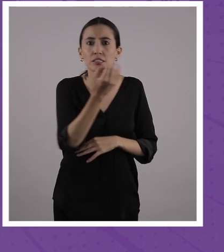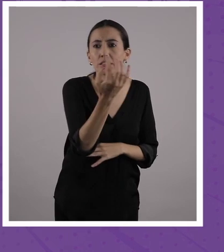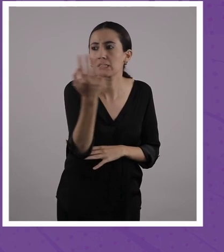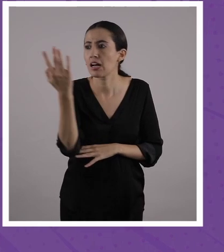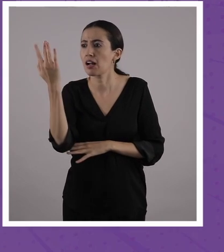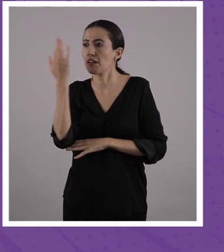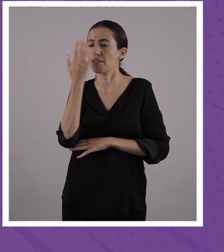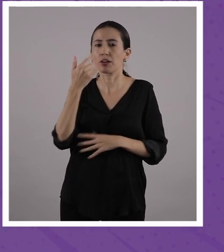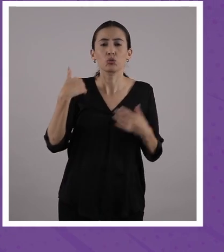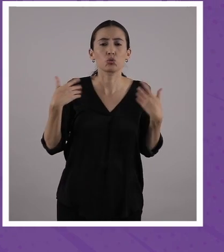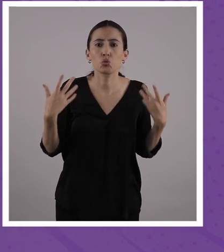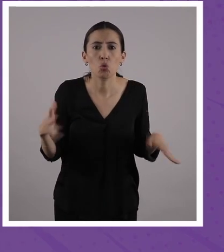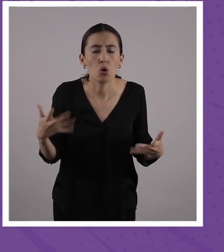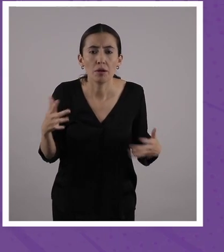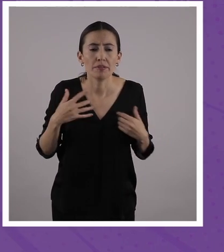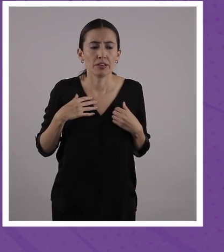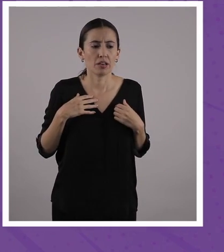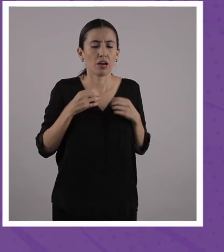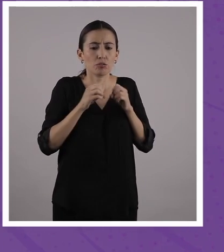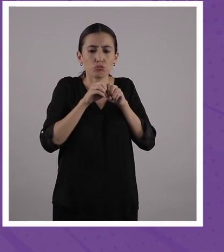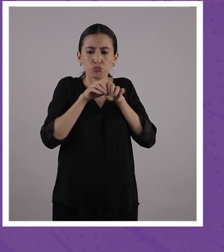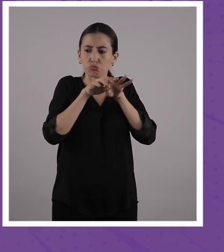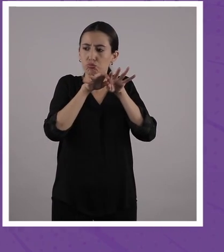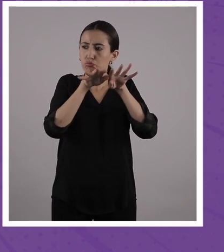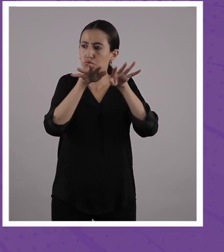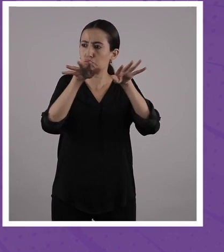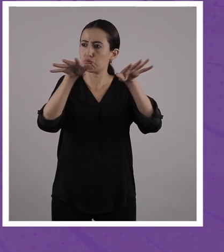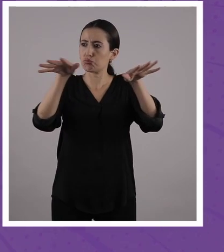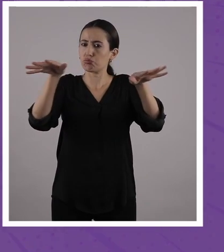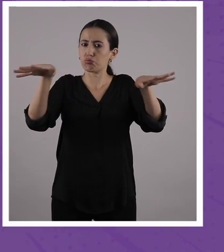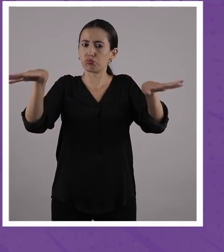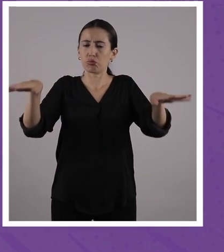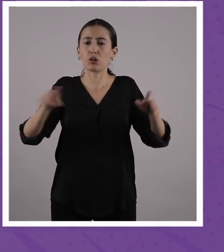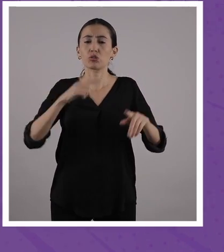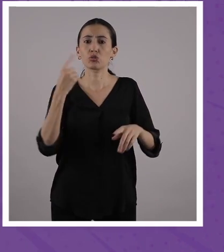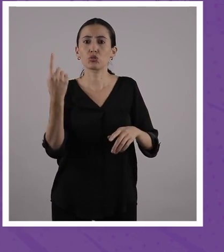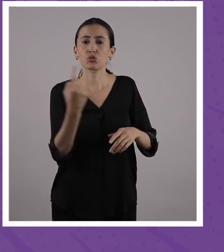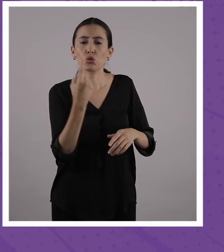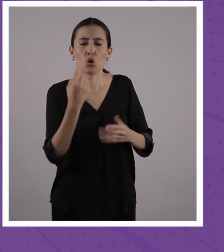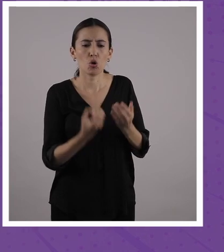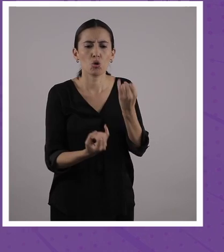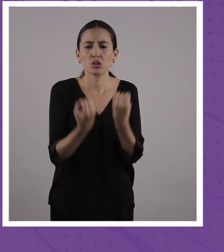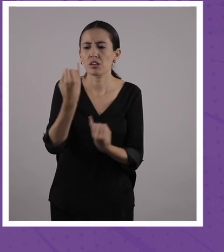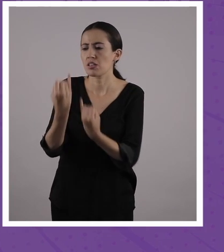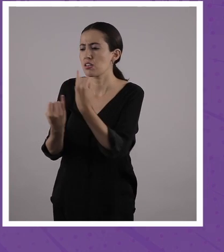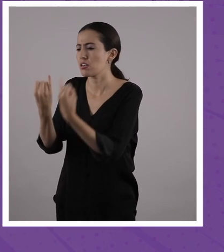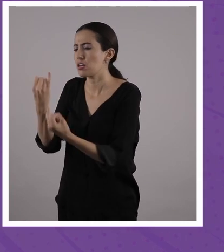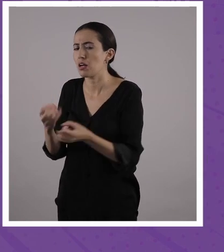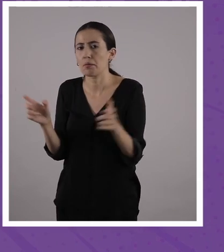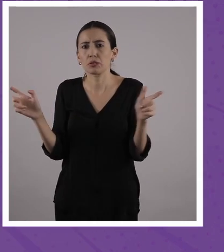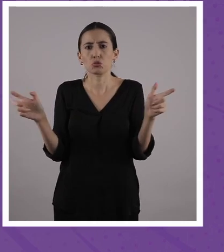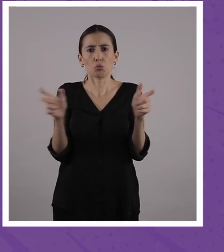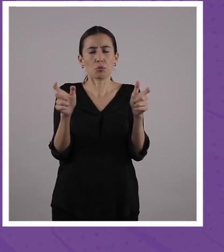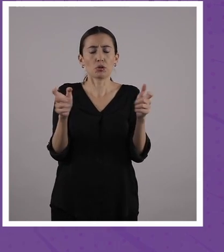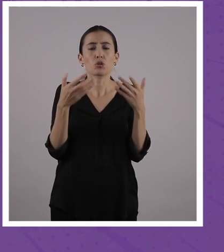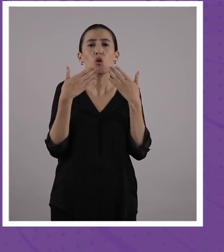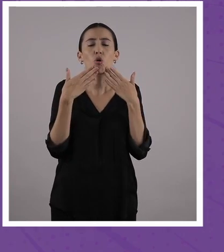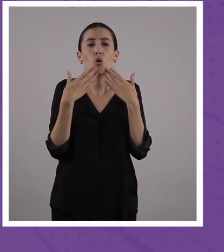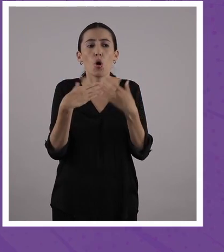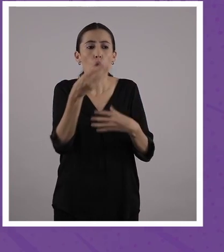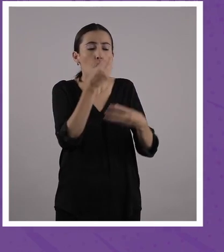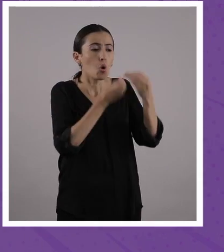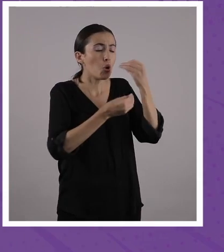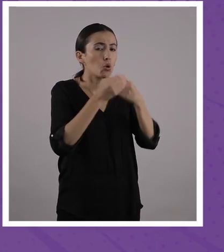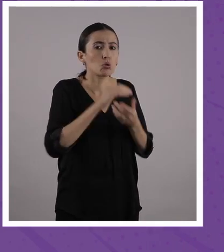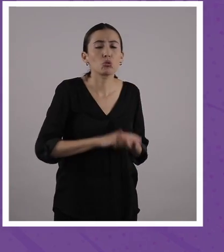no existía. En su lugar se extendía una llanura manchada solamente por escasas hierbas. Su único alimento